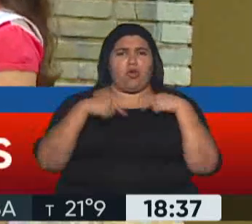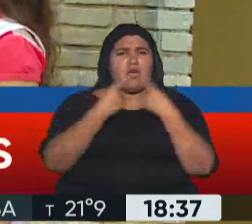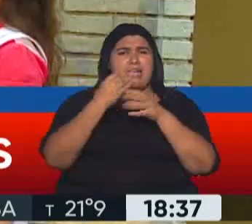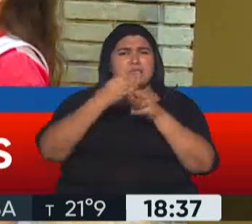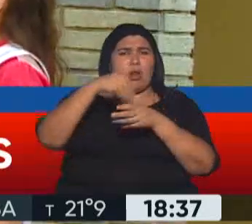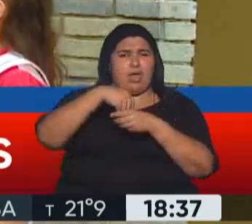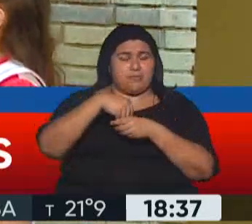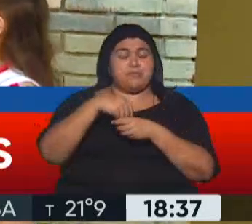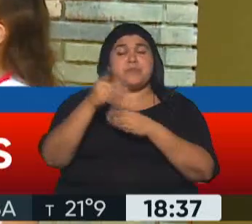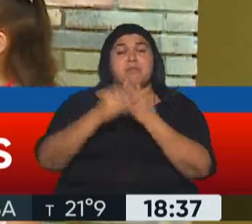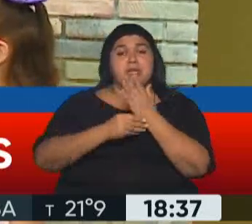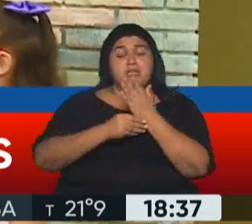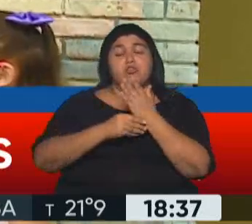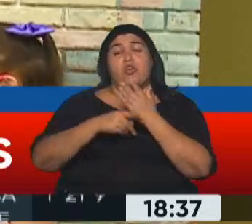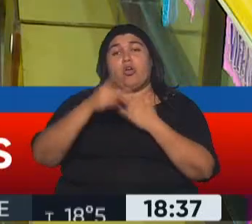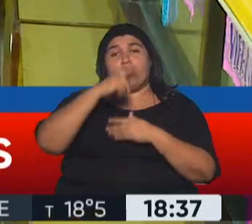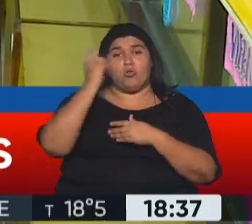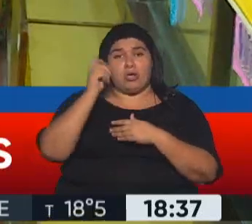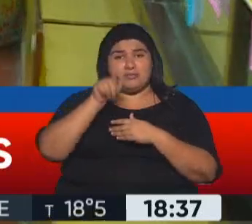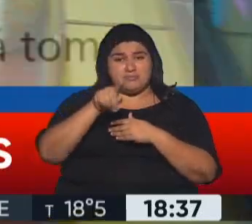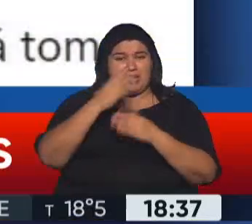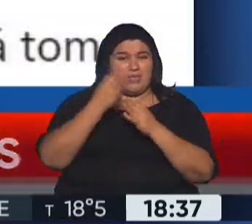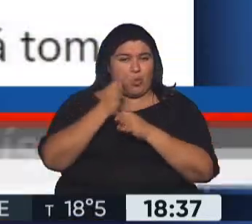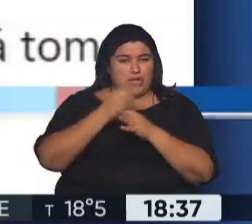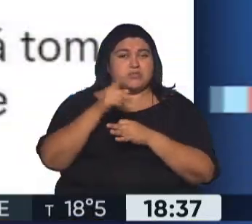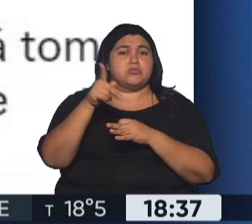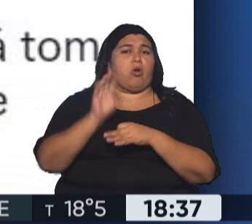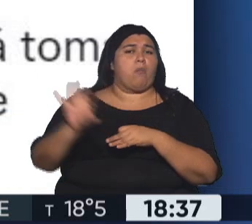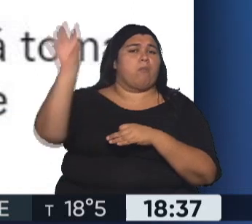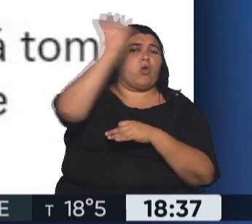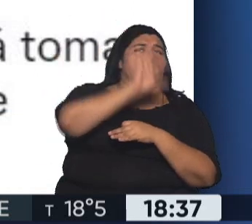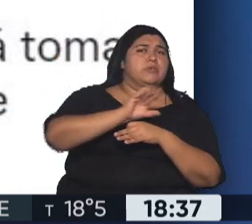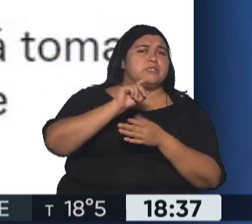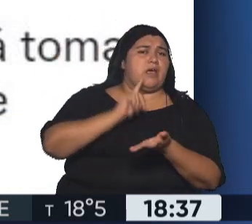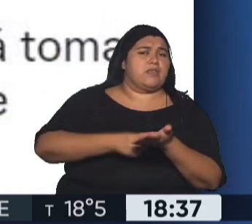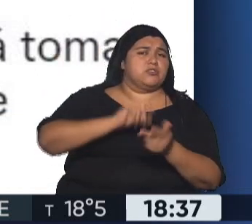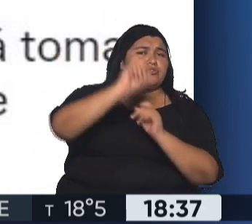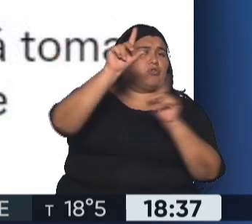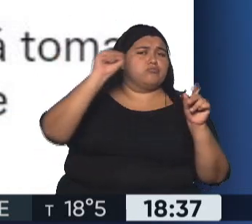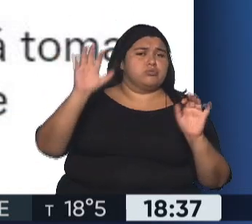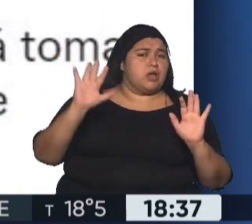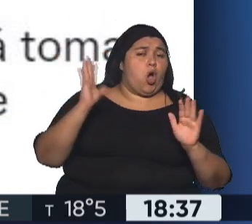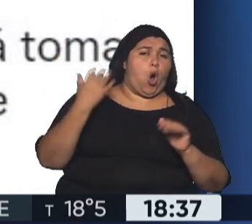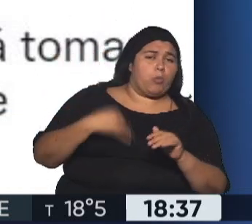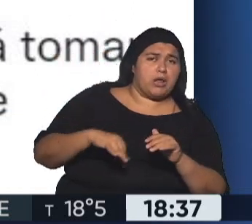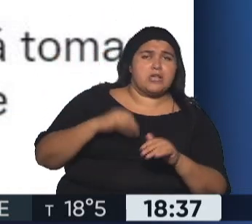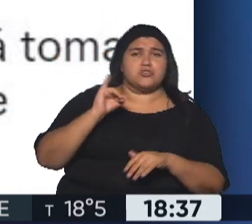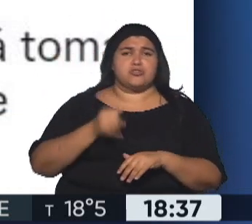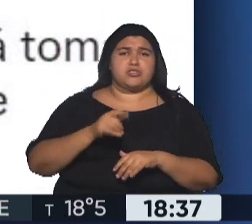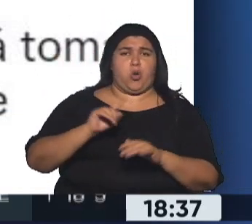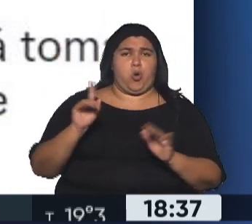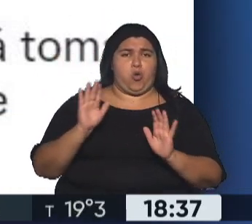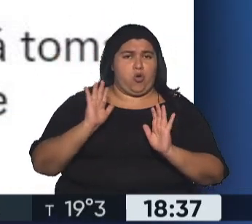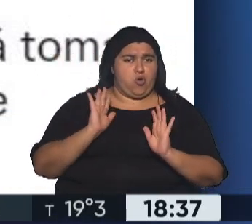El ministro de Educación de la Nación, Jaime Perczyk, anunció que cada provincia definirá si es obligatorio el uso del